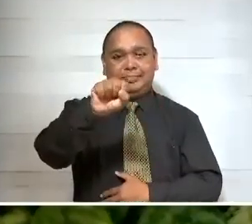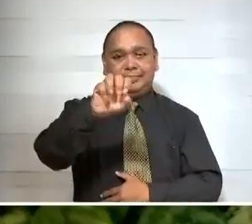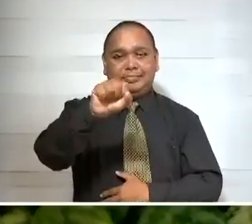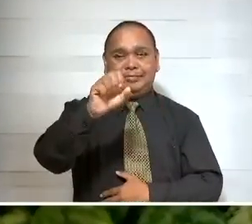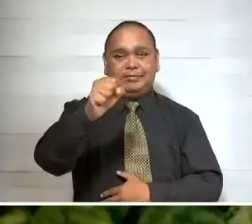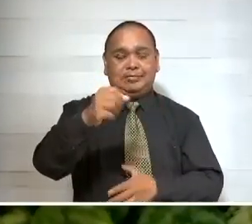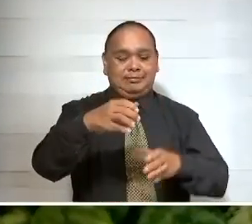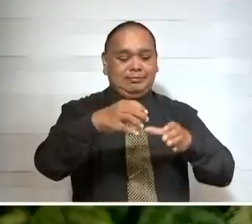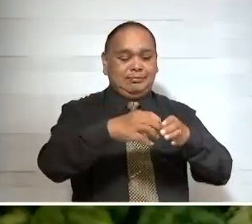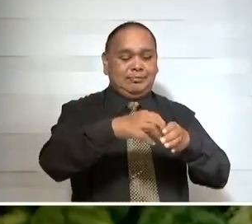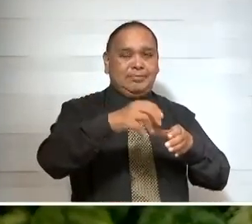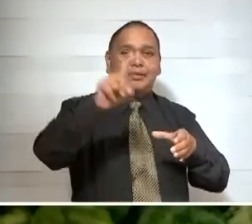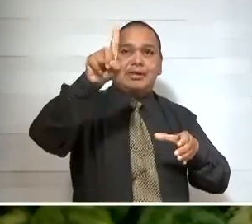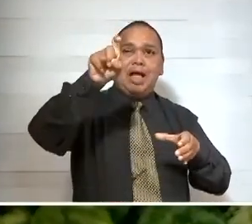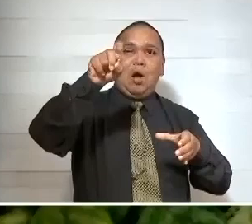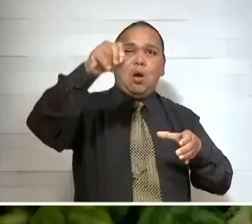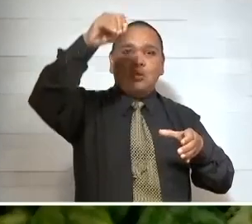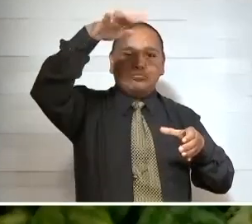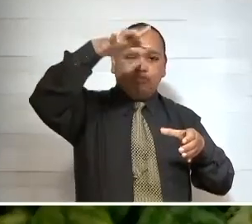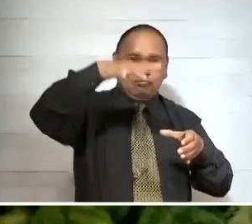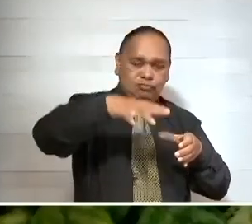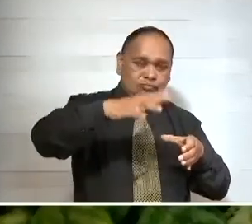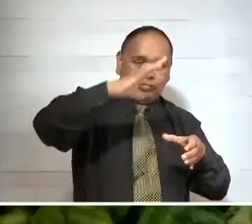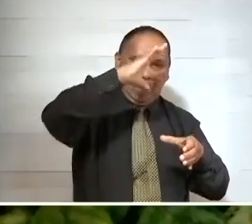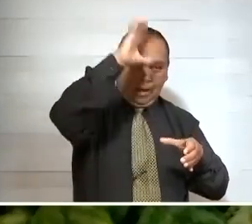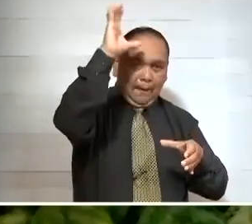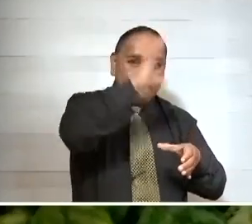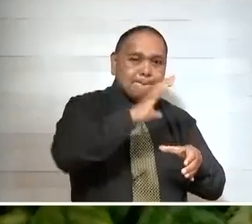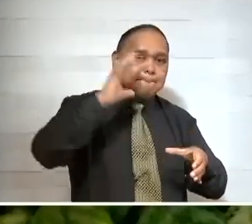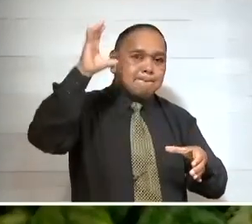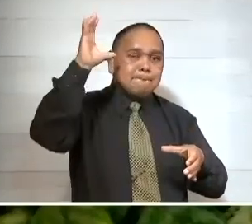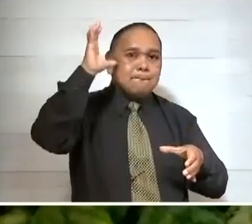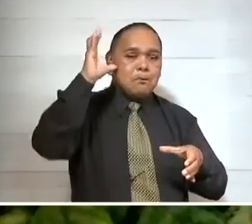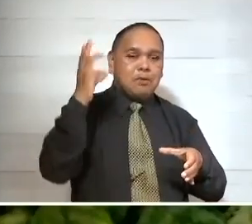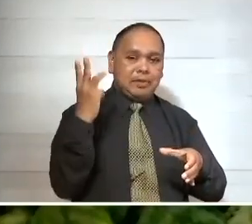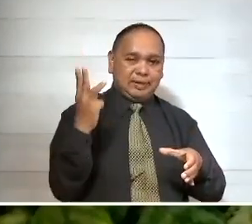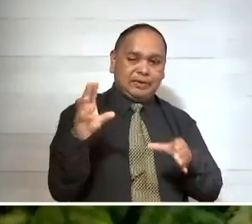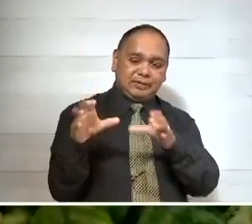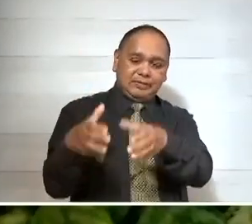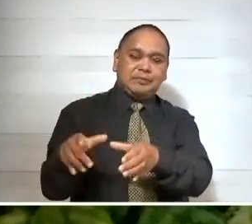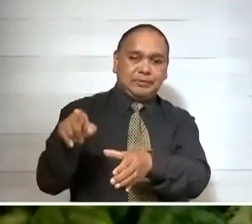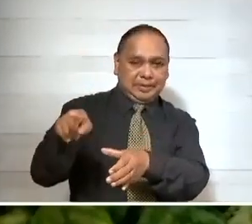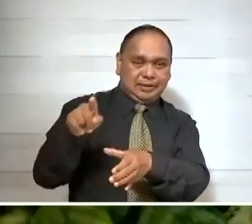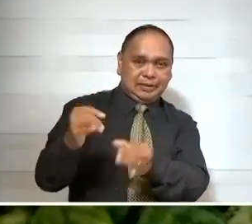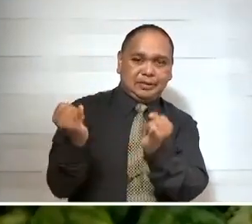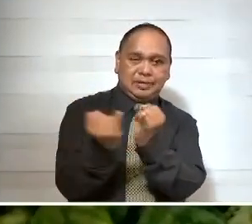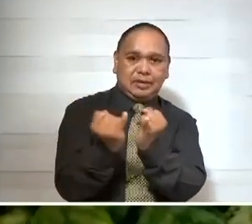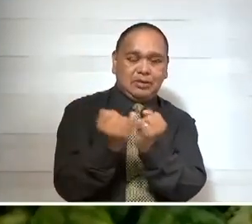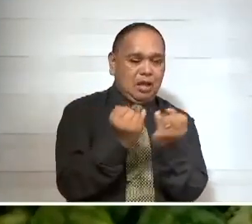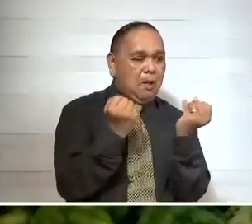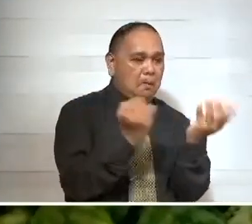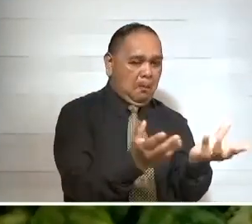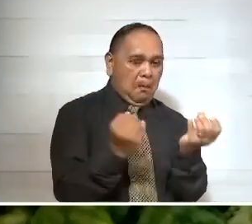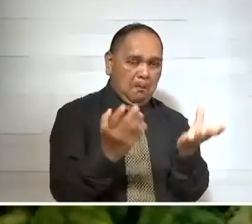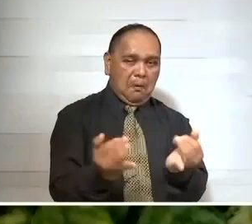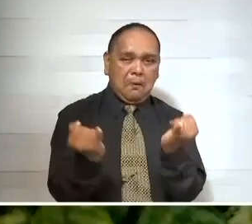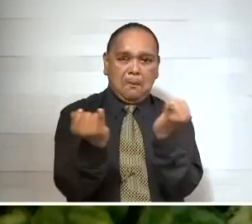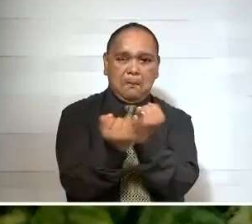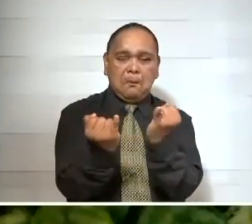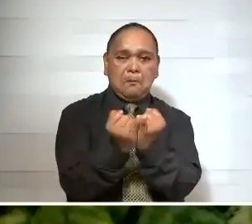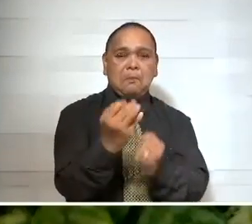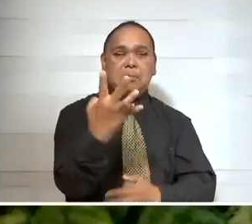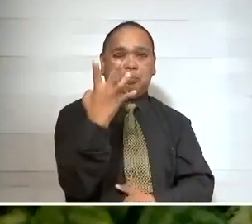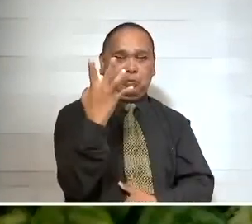de agua pluvial en Calakmul, en tres localidades de Calakmul y también vamos a rehabilitar cuatro